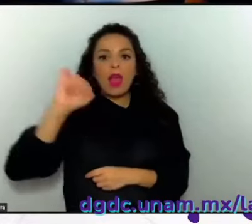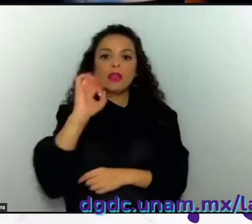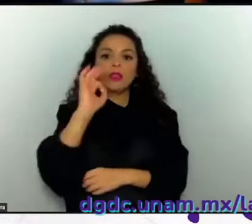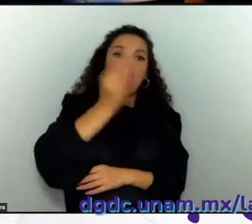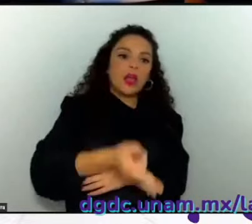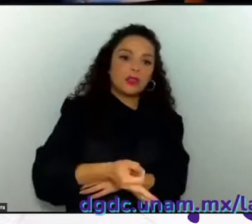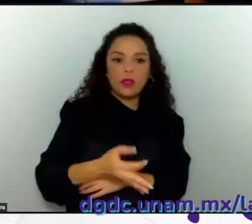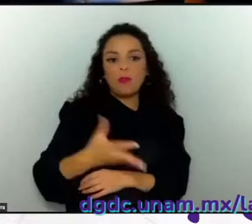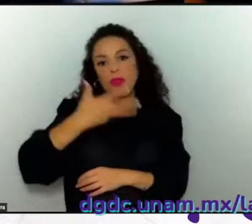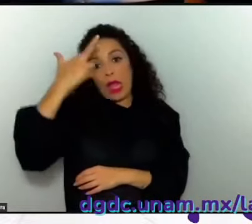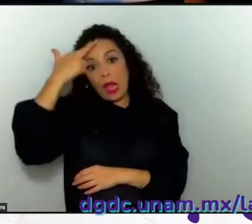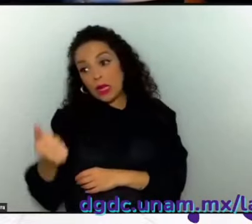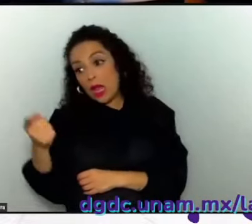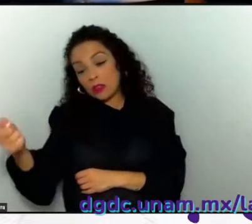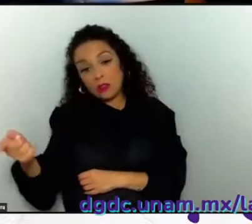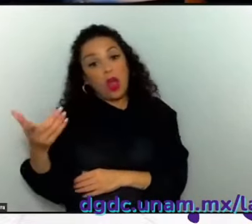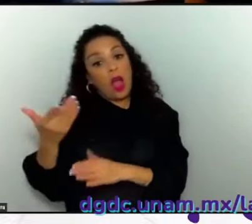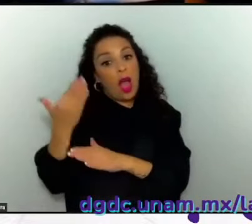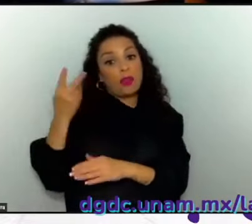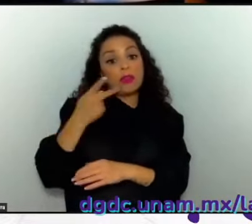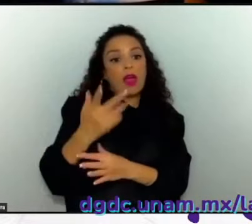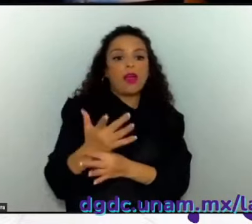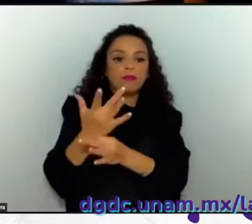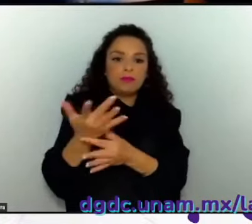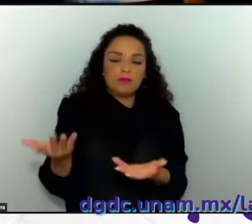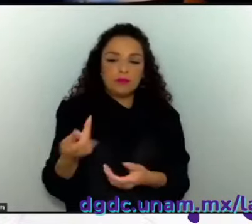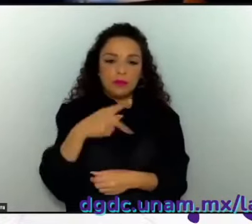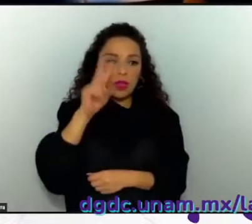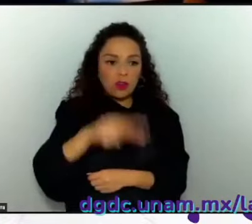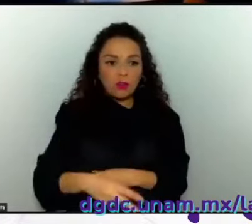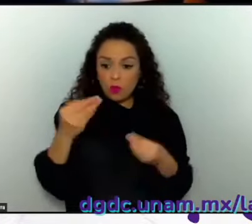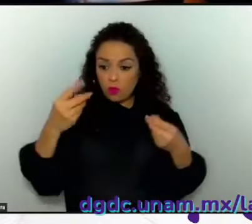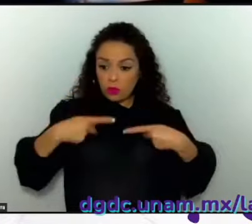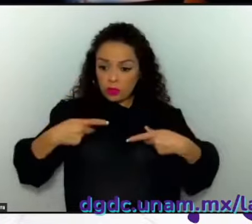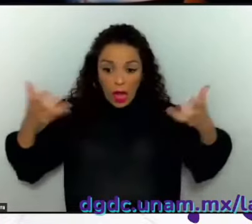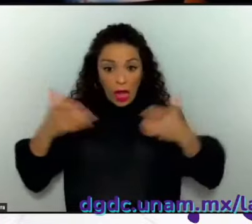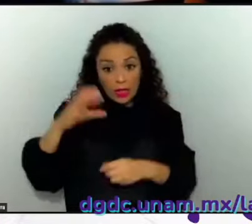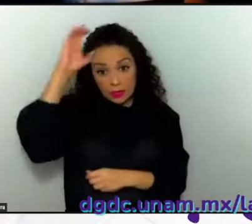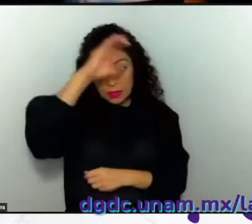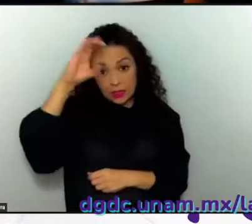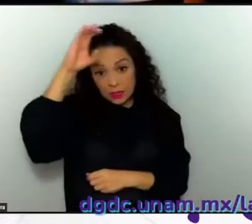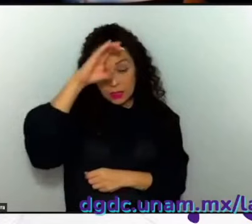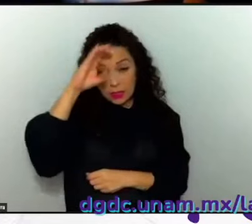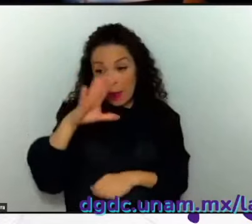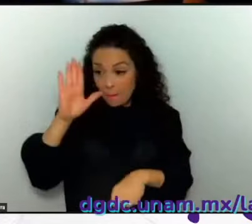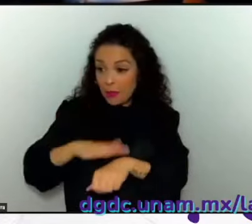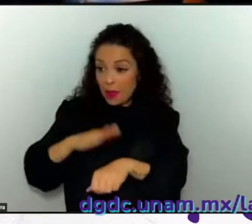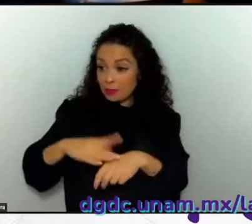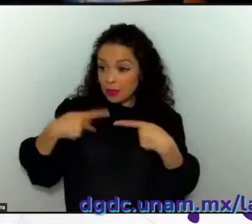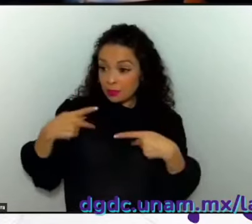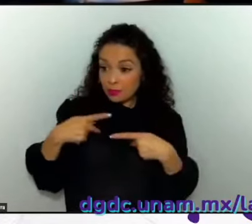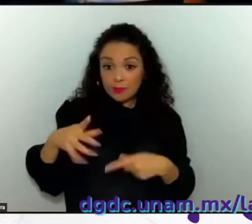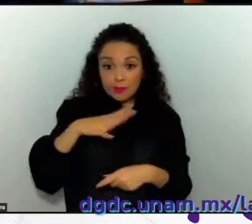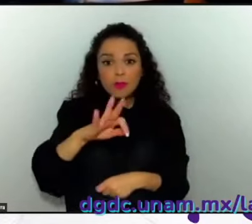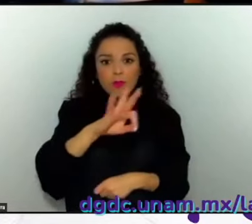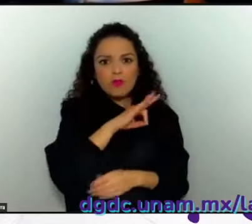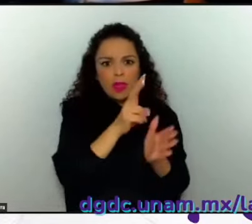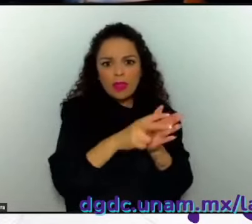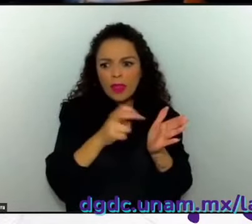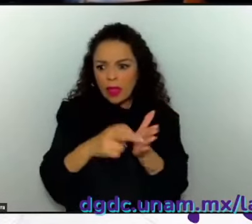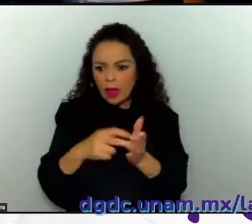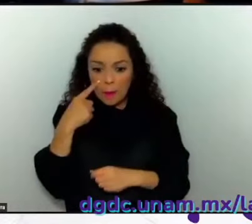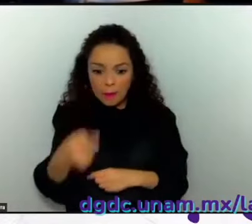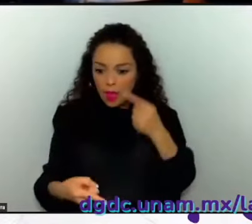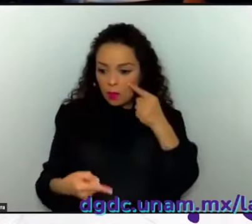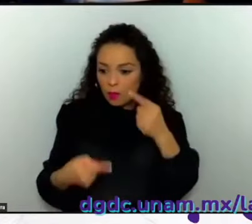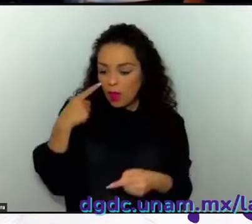afortunadamente, hay mucha gente haciendo ciencia, eso ayuda mucho porque la ciencia se autocorrige y mientras más gente haya, pues más posibilidades hay de que alguien te diga, fíjate que ten cuidado